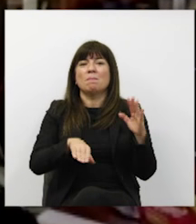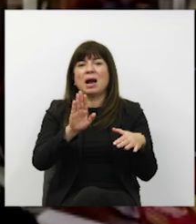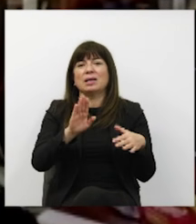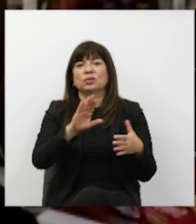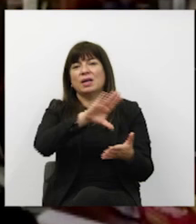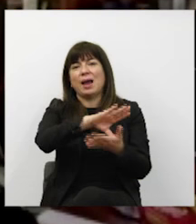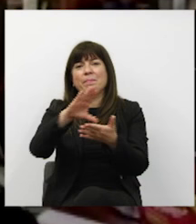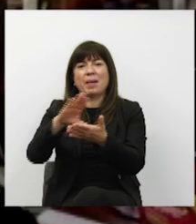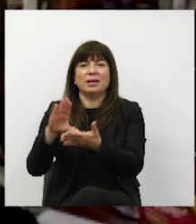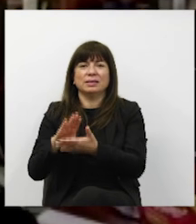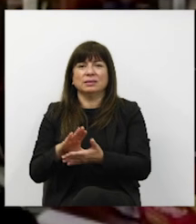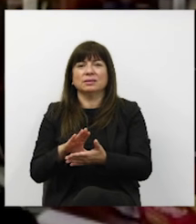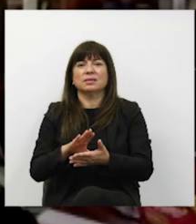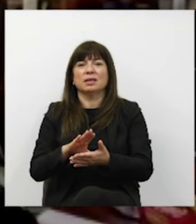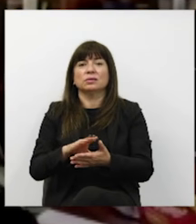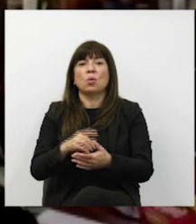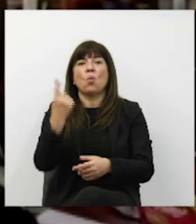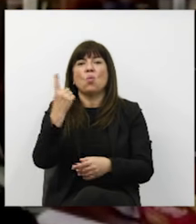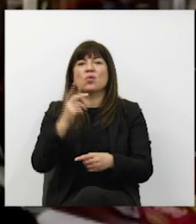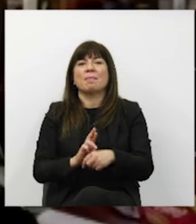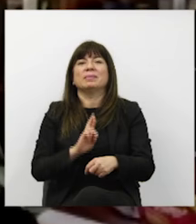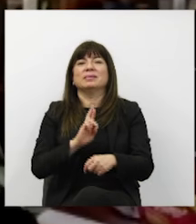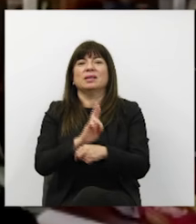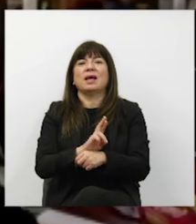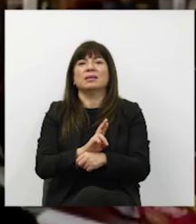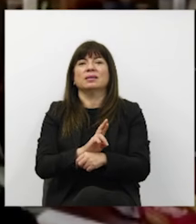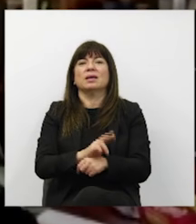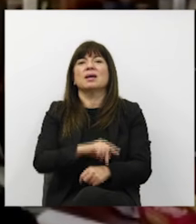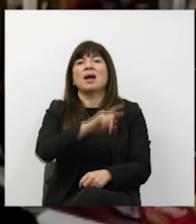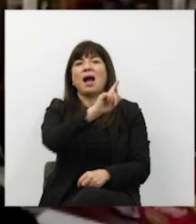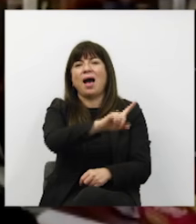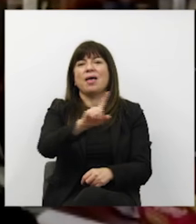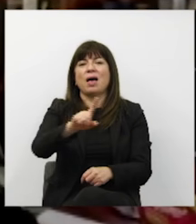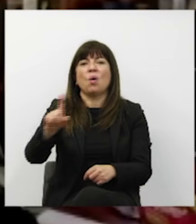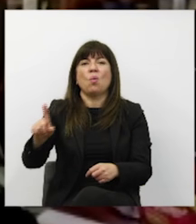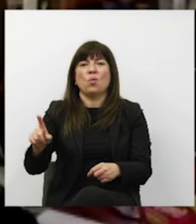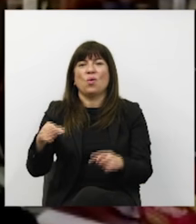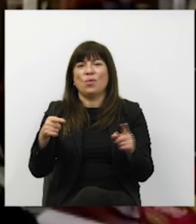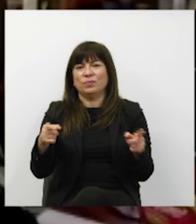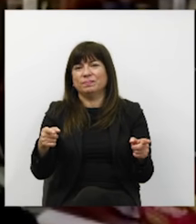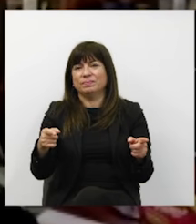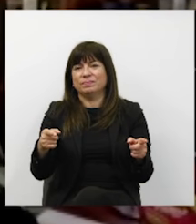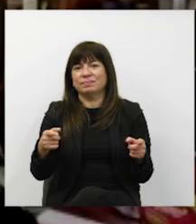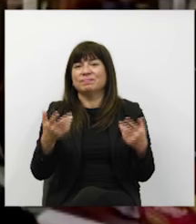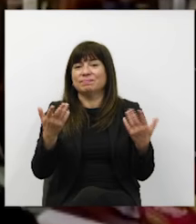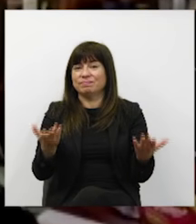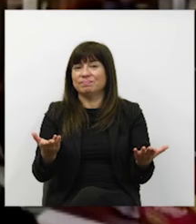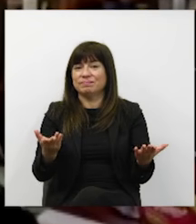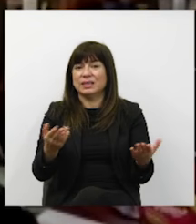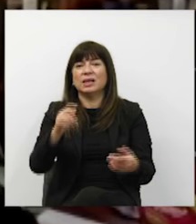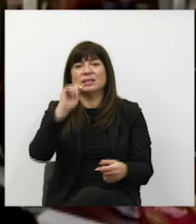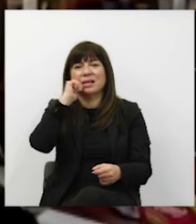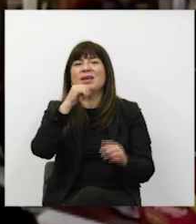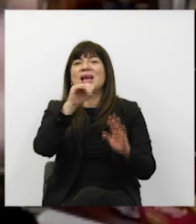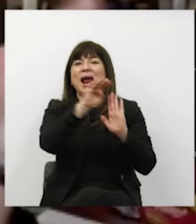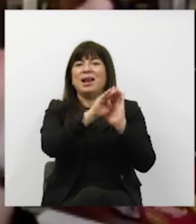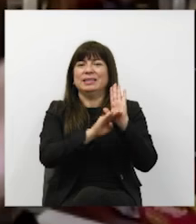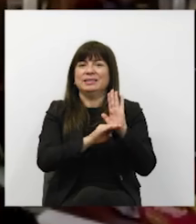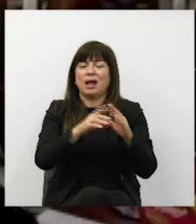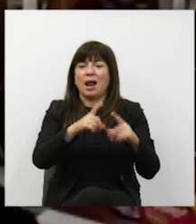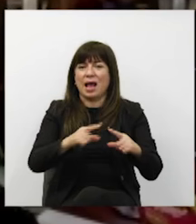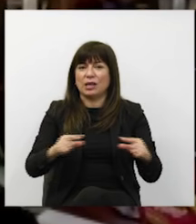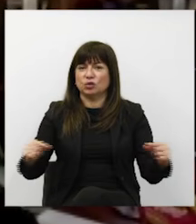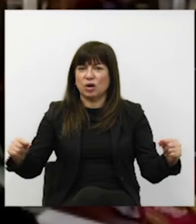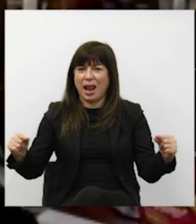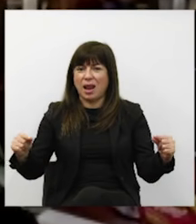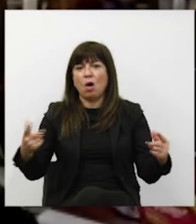los países, es un representante por cada jurisdicción. Y se puede hacer eso con una lista nacional, donde se